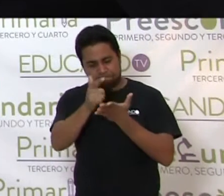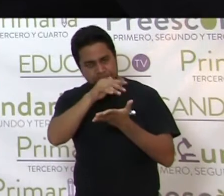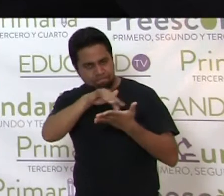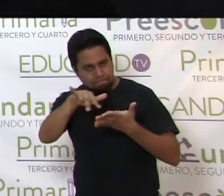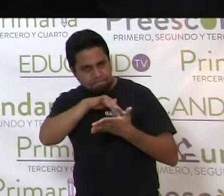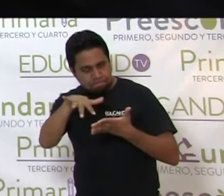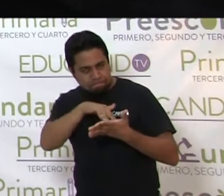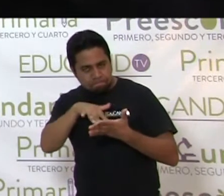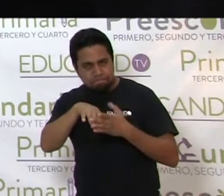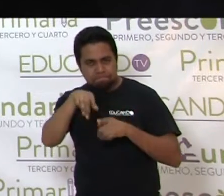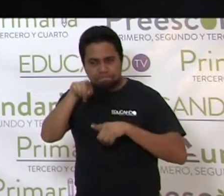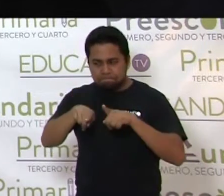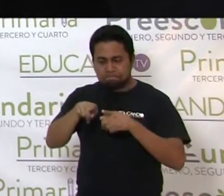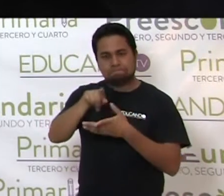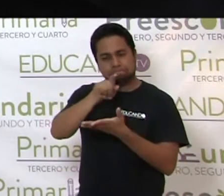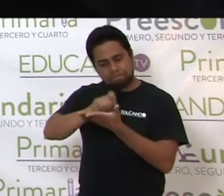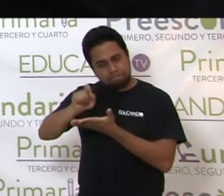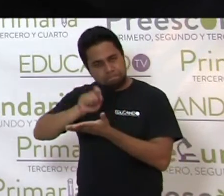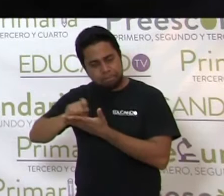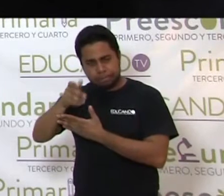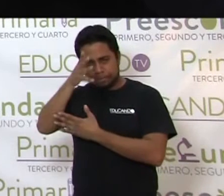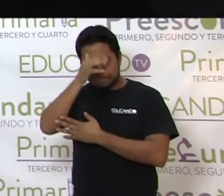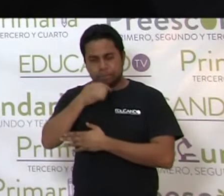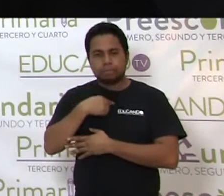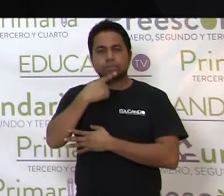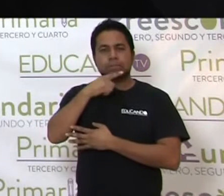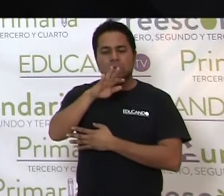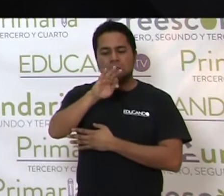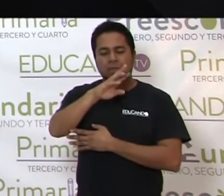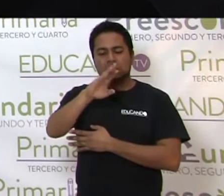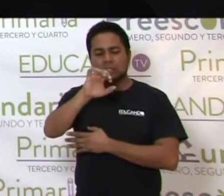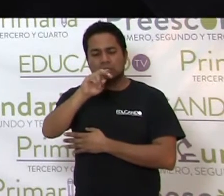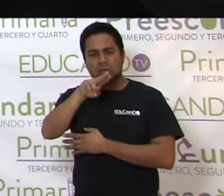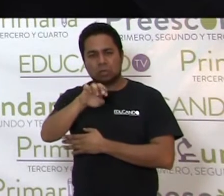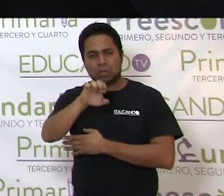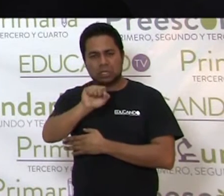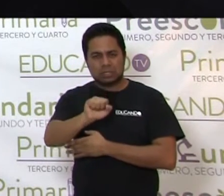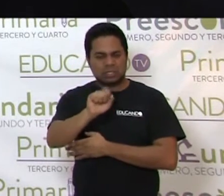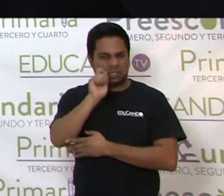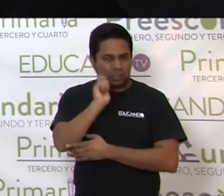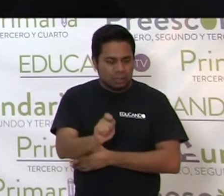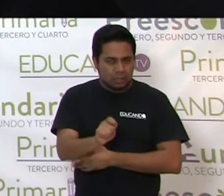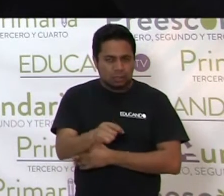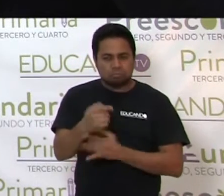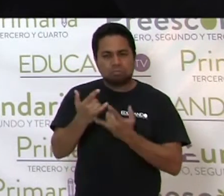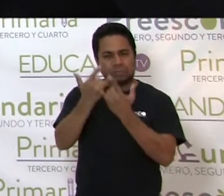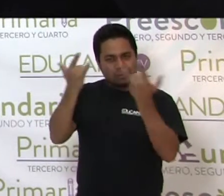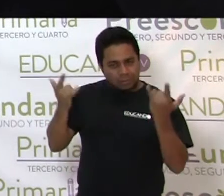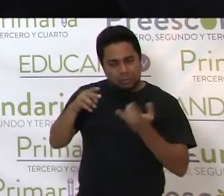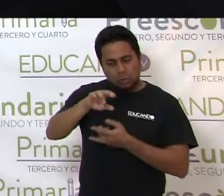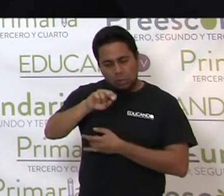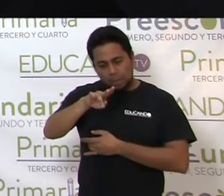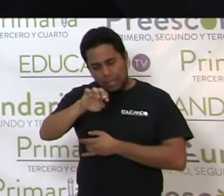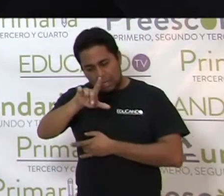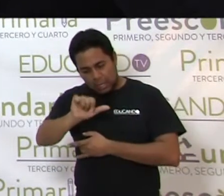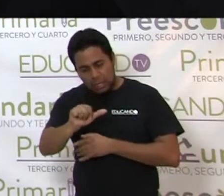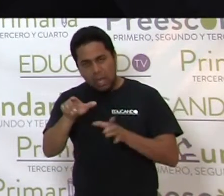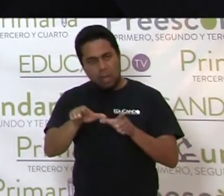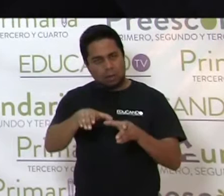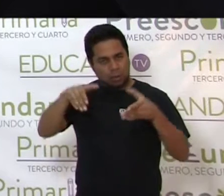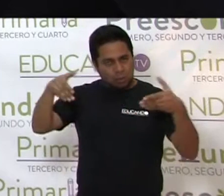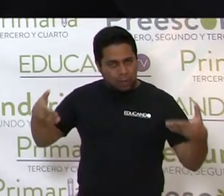sus ficciones. Recuerden que cuando digo ficción, digo novela,